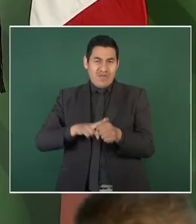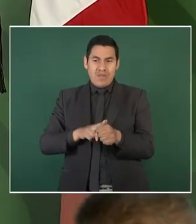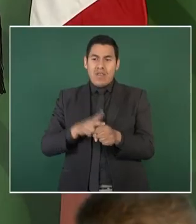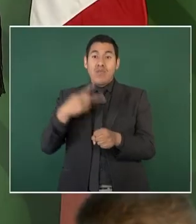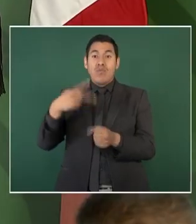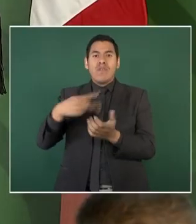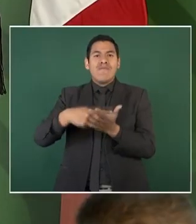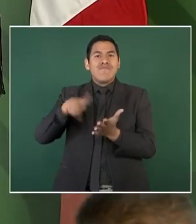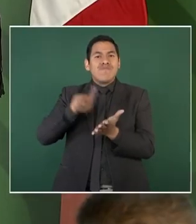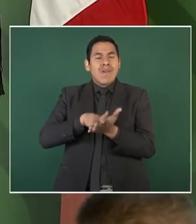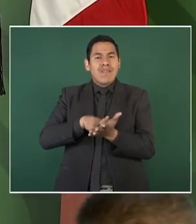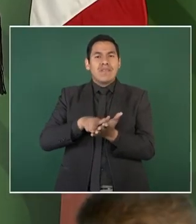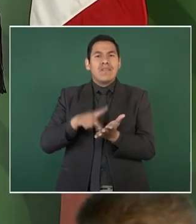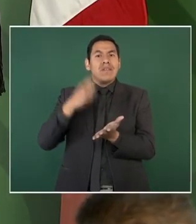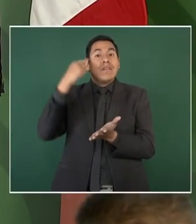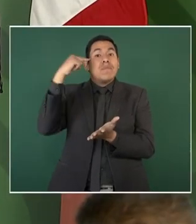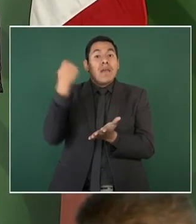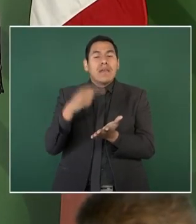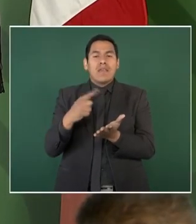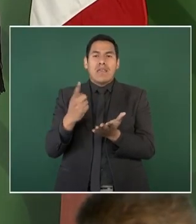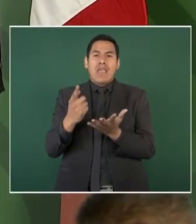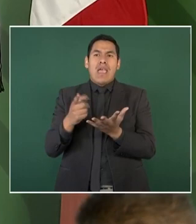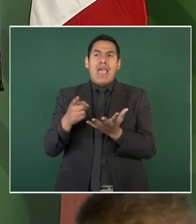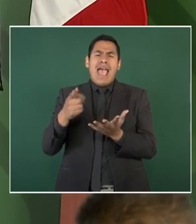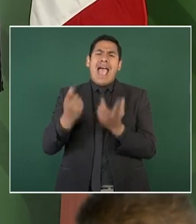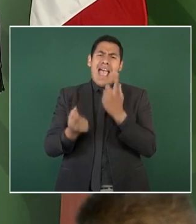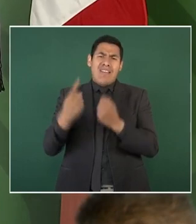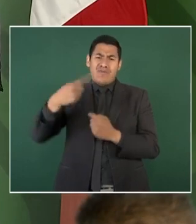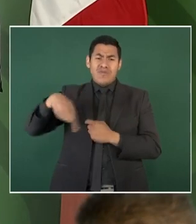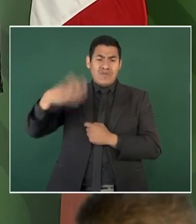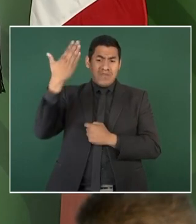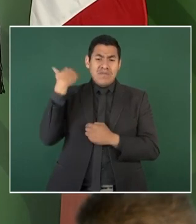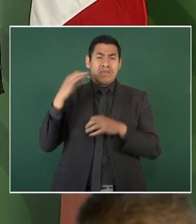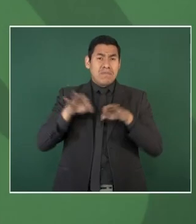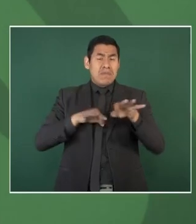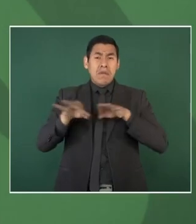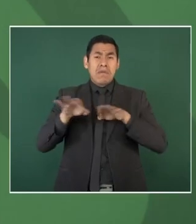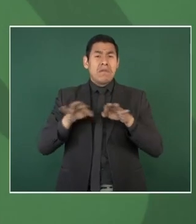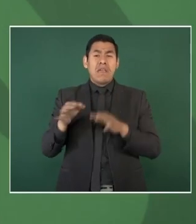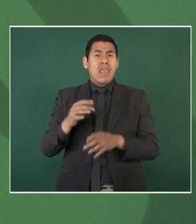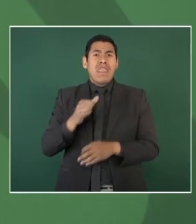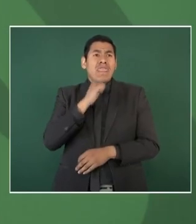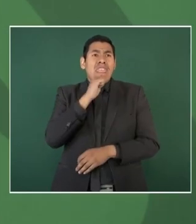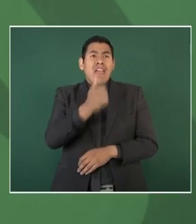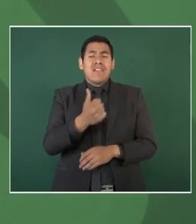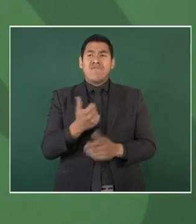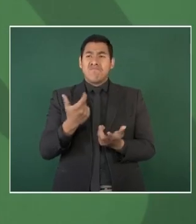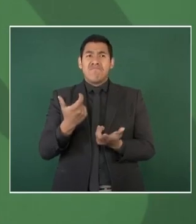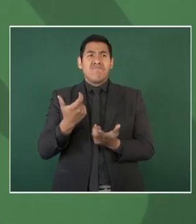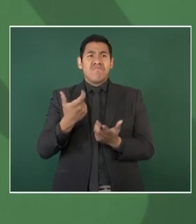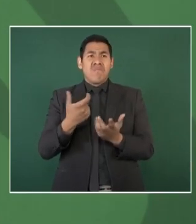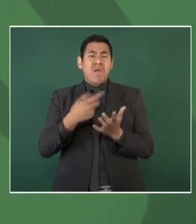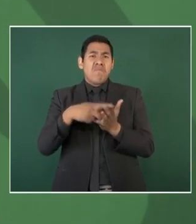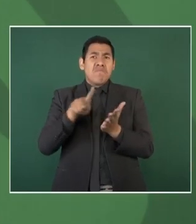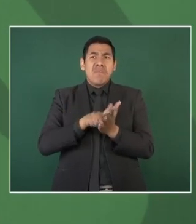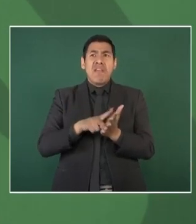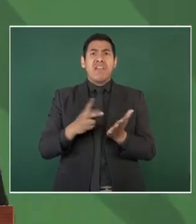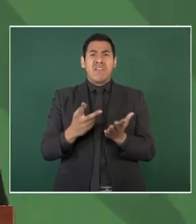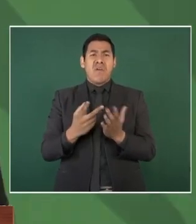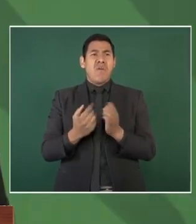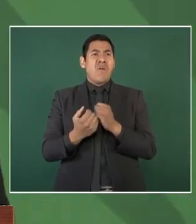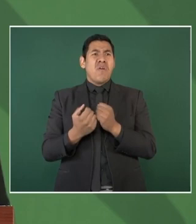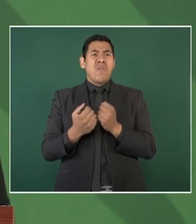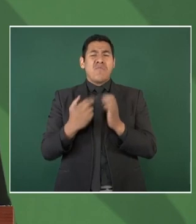que, contradictoriamente, trabajaban sin derecho a tener seguro, sin prestaciones ni respaldo, en